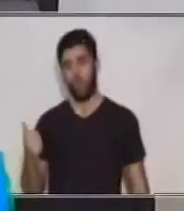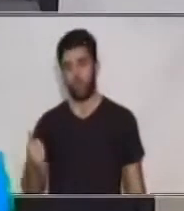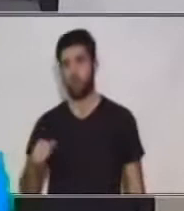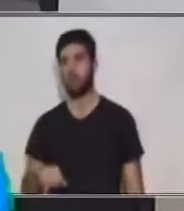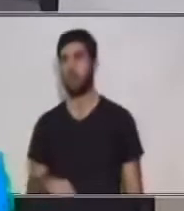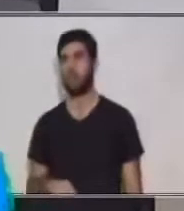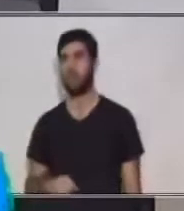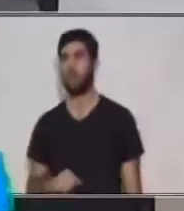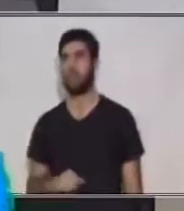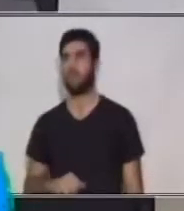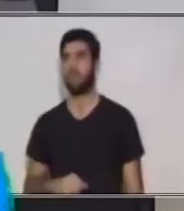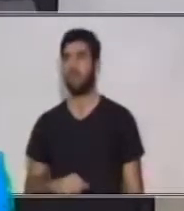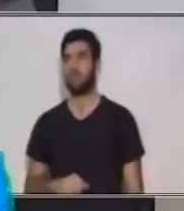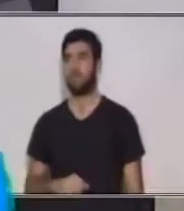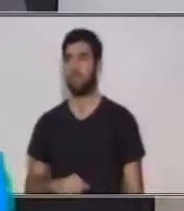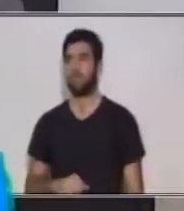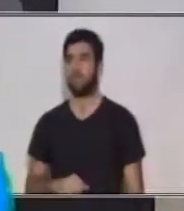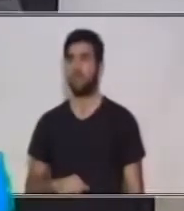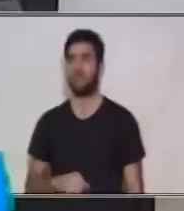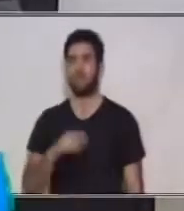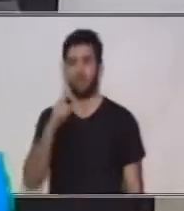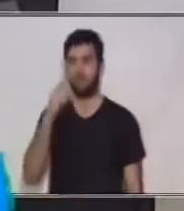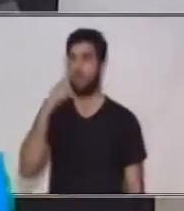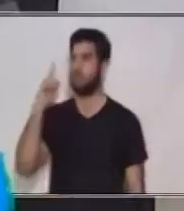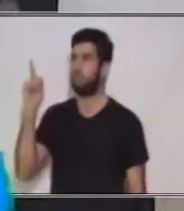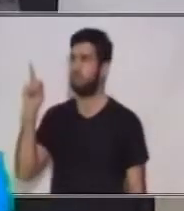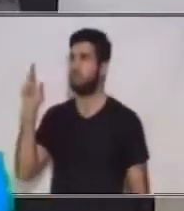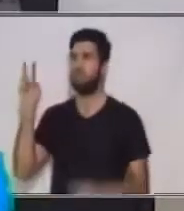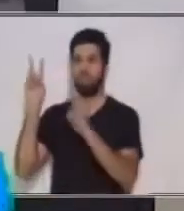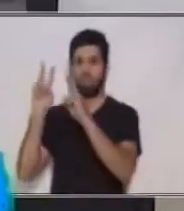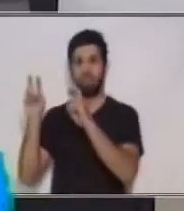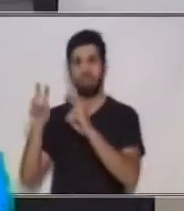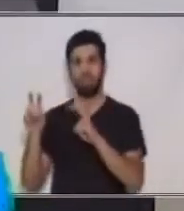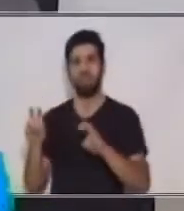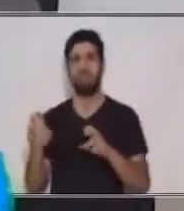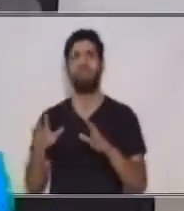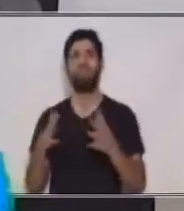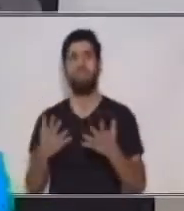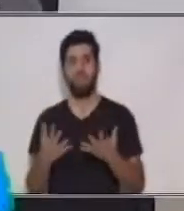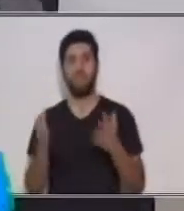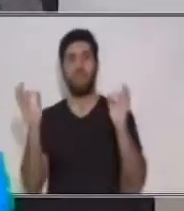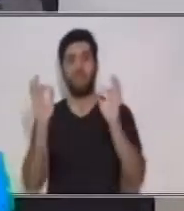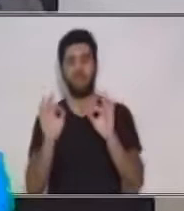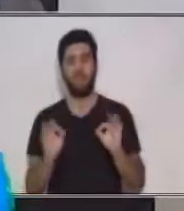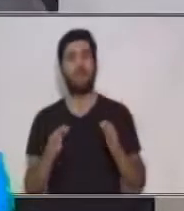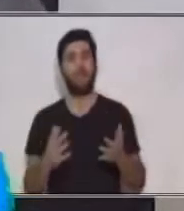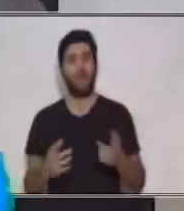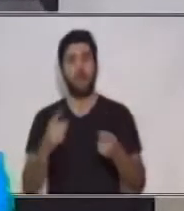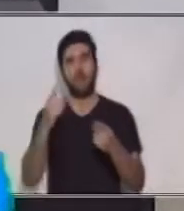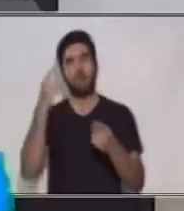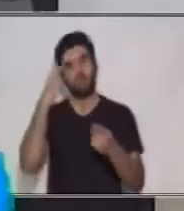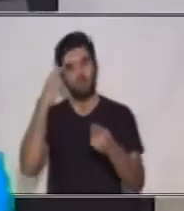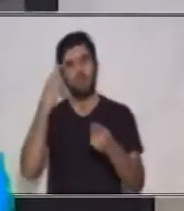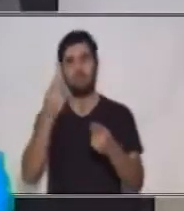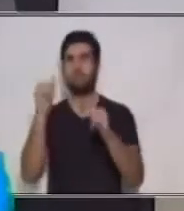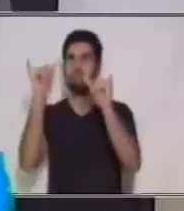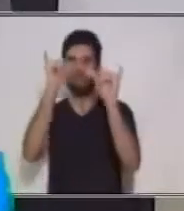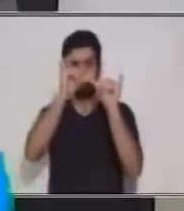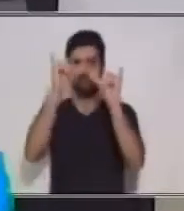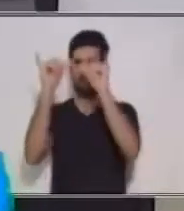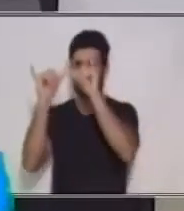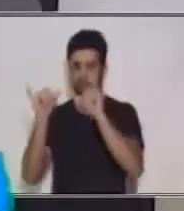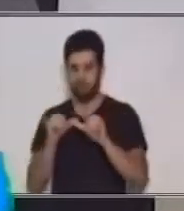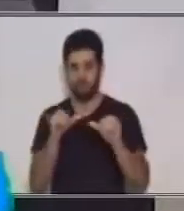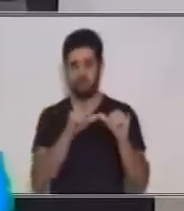dieran estos datos y analizando qué tipo de figura es, vamos a tratar de averiguar cuánto mide el perímetro en total.